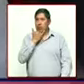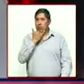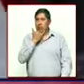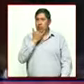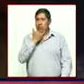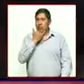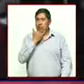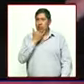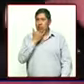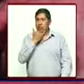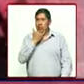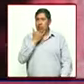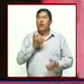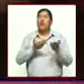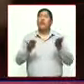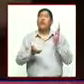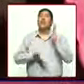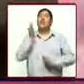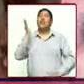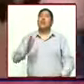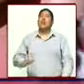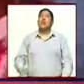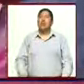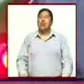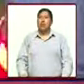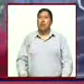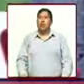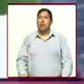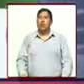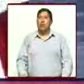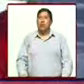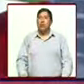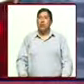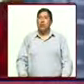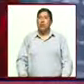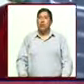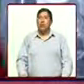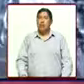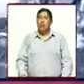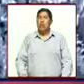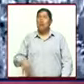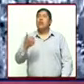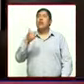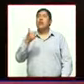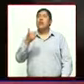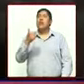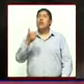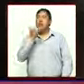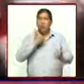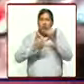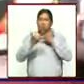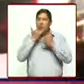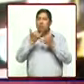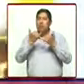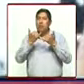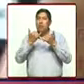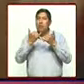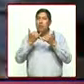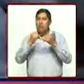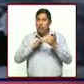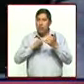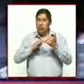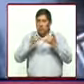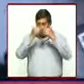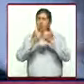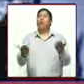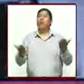nada. ¿Dónde lo están trasladando? Sí, 10 impactos. Pero no me... Pero estoy... Estoy lleno. Estoy